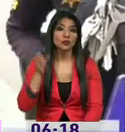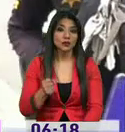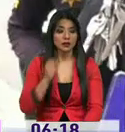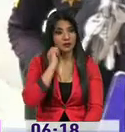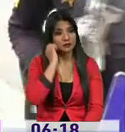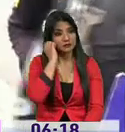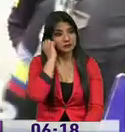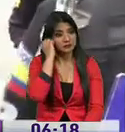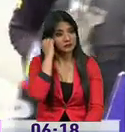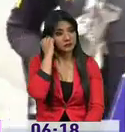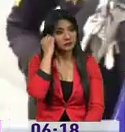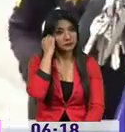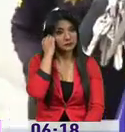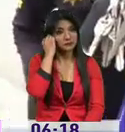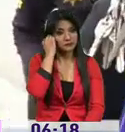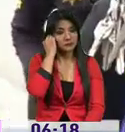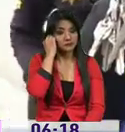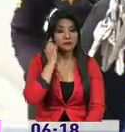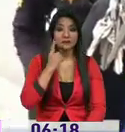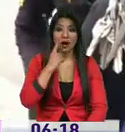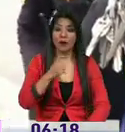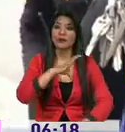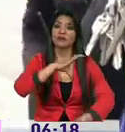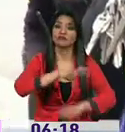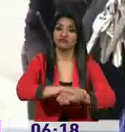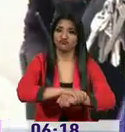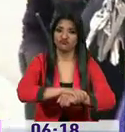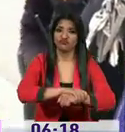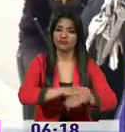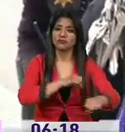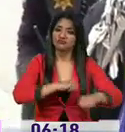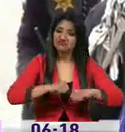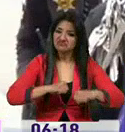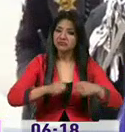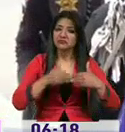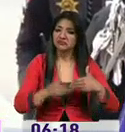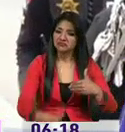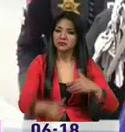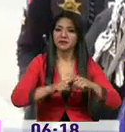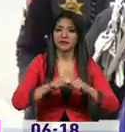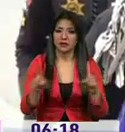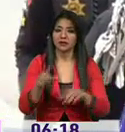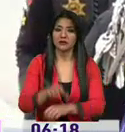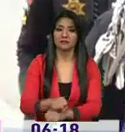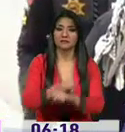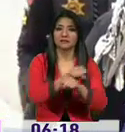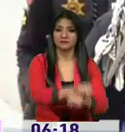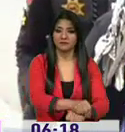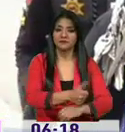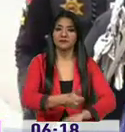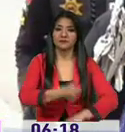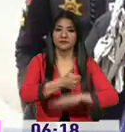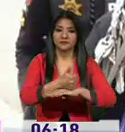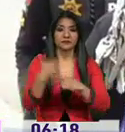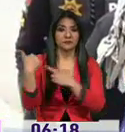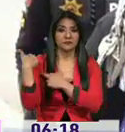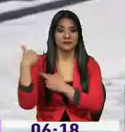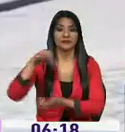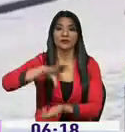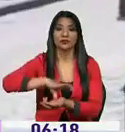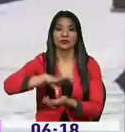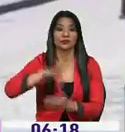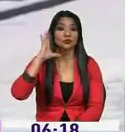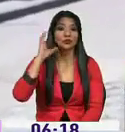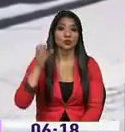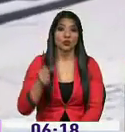se procedió a la detención del ciudadano y a seguir y coordinar el trámite correspondiente para ser trasladado ante la autoridad competente en la ciudad de Cuenca.